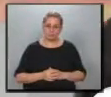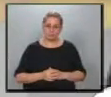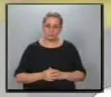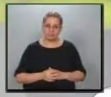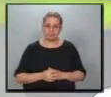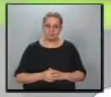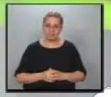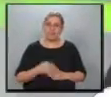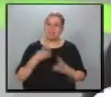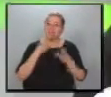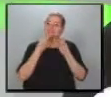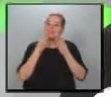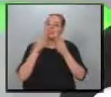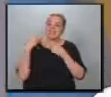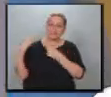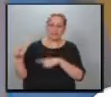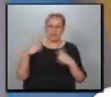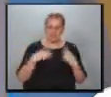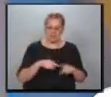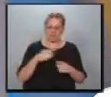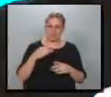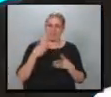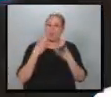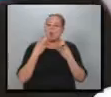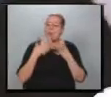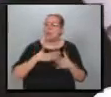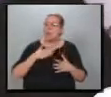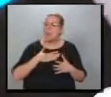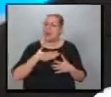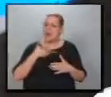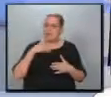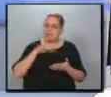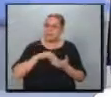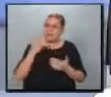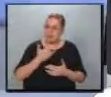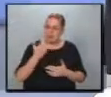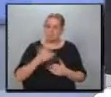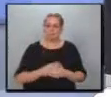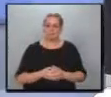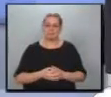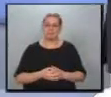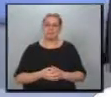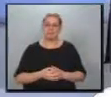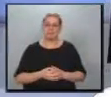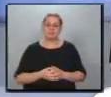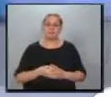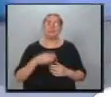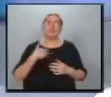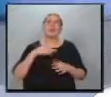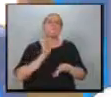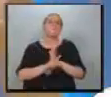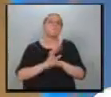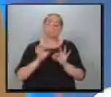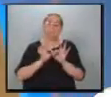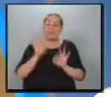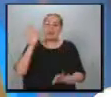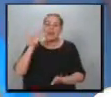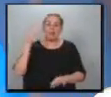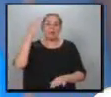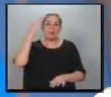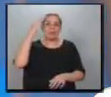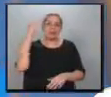No, se siente la diferencia. Tiene más cuerpo. Tiene más cuerpo, es más largo, sí. Tiene más